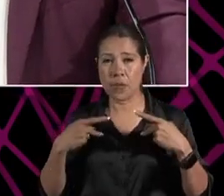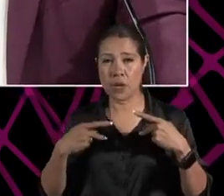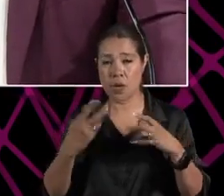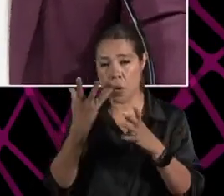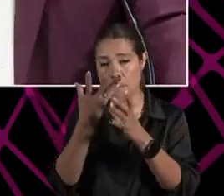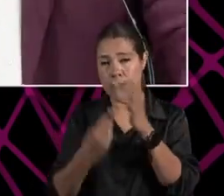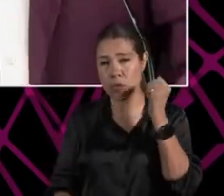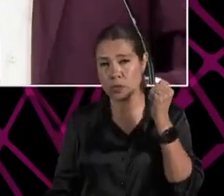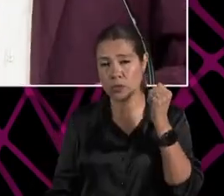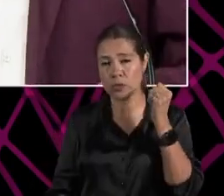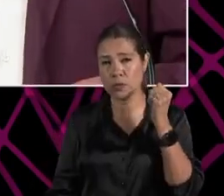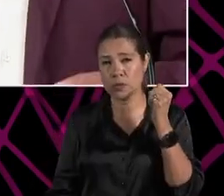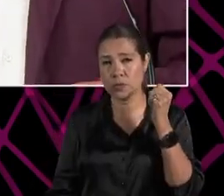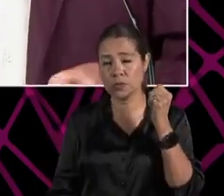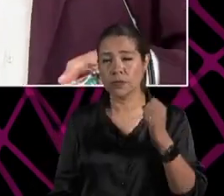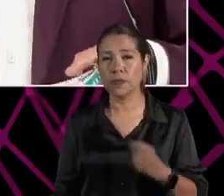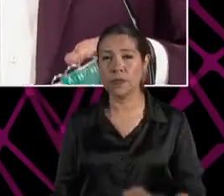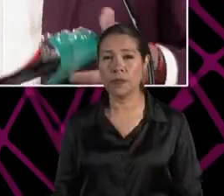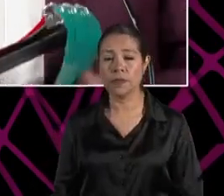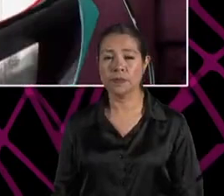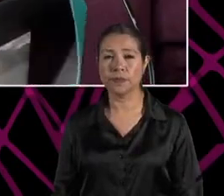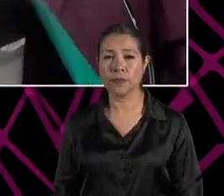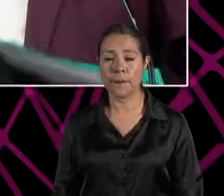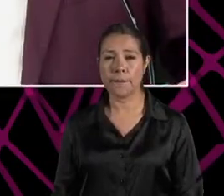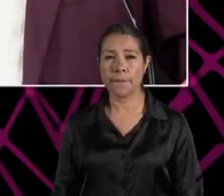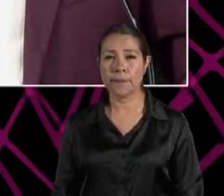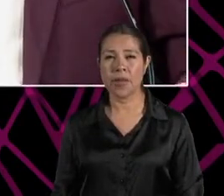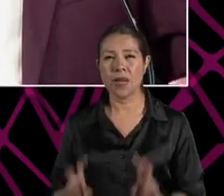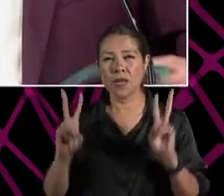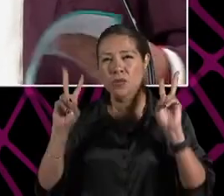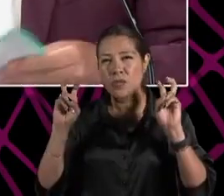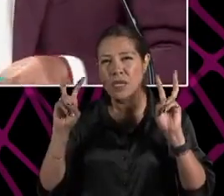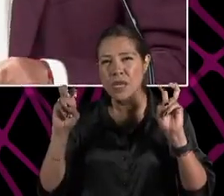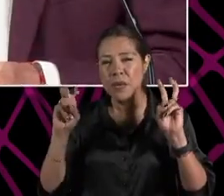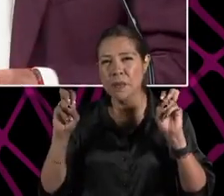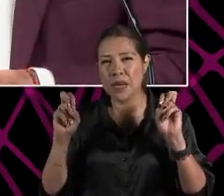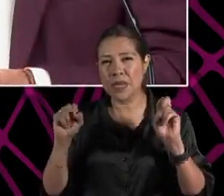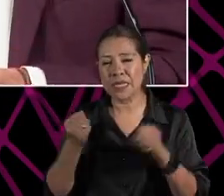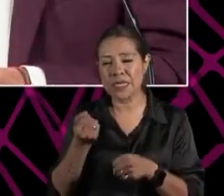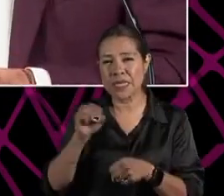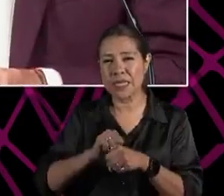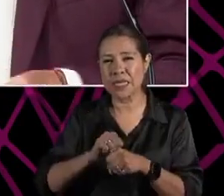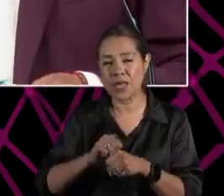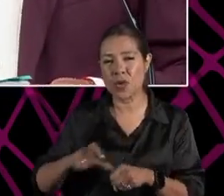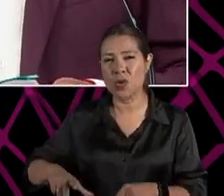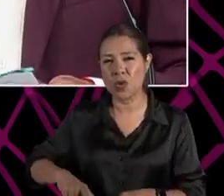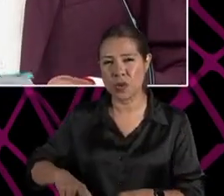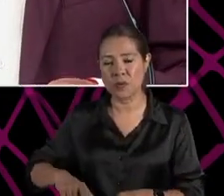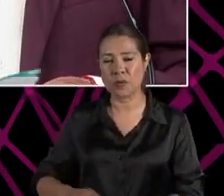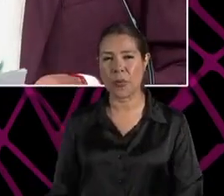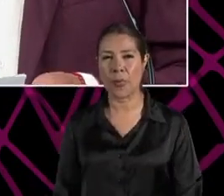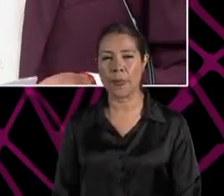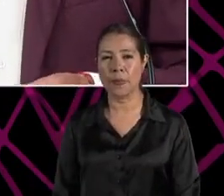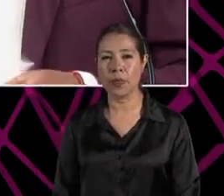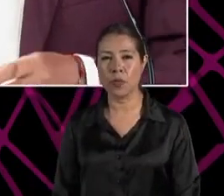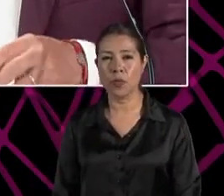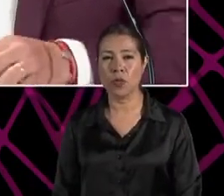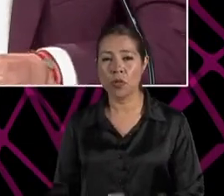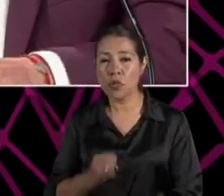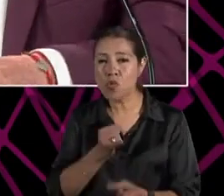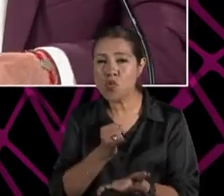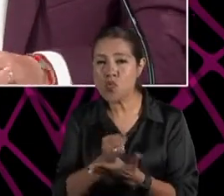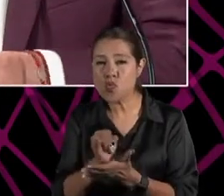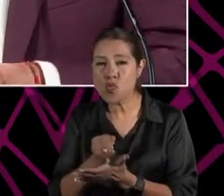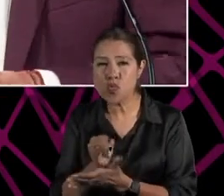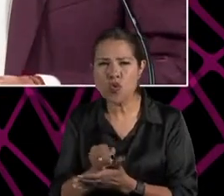no localizadas, desaparecidas, este es un tema que nos pidió la Secretaría de Gobernación en su momento, donde nos pidió